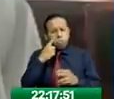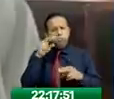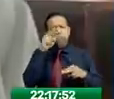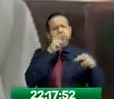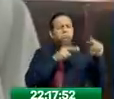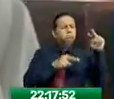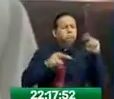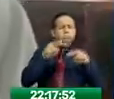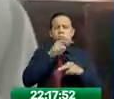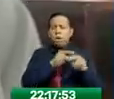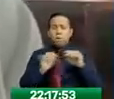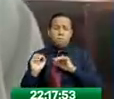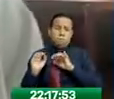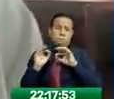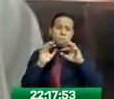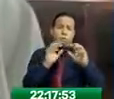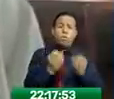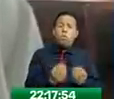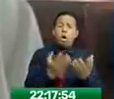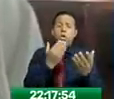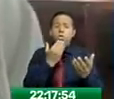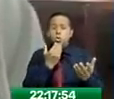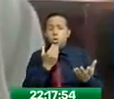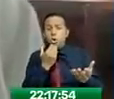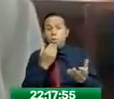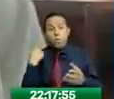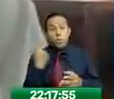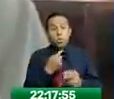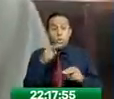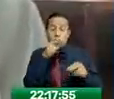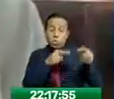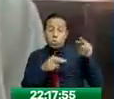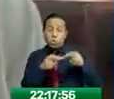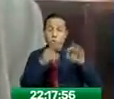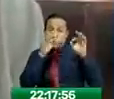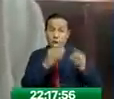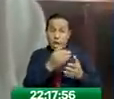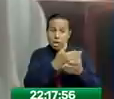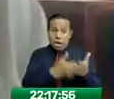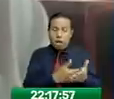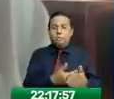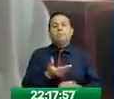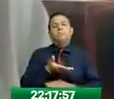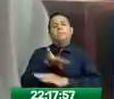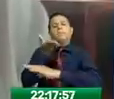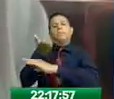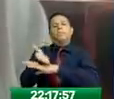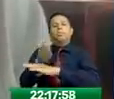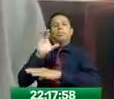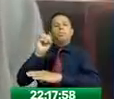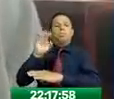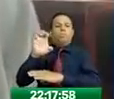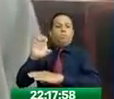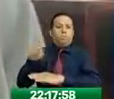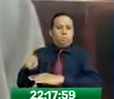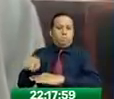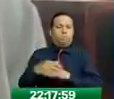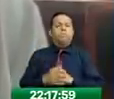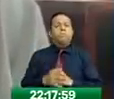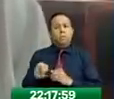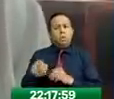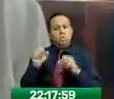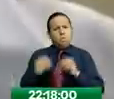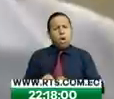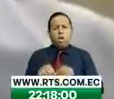carga. Este estudio lo queremos presentar al COE para establecer zonas seguras, zonas donde pues en realidad pues tengan todos los lineamientos, todos